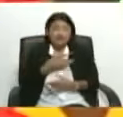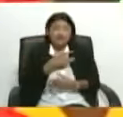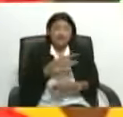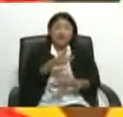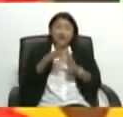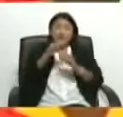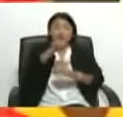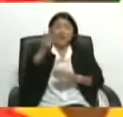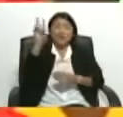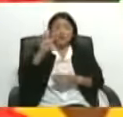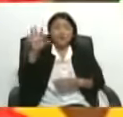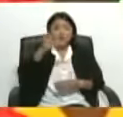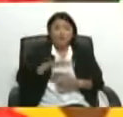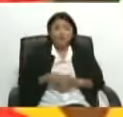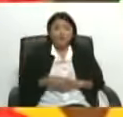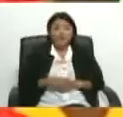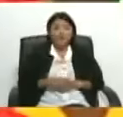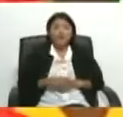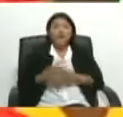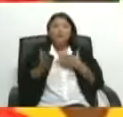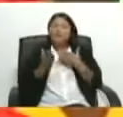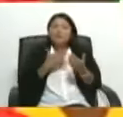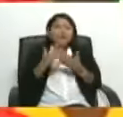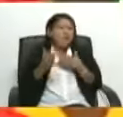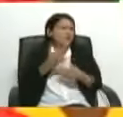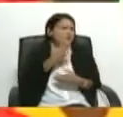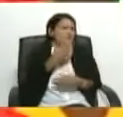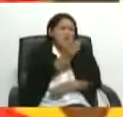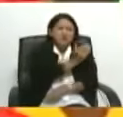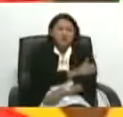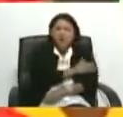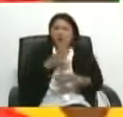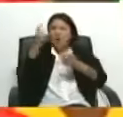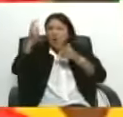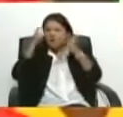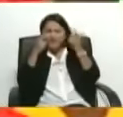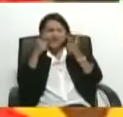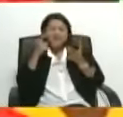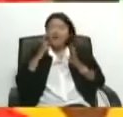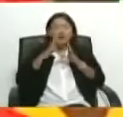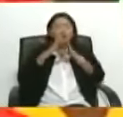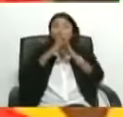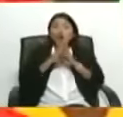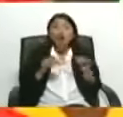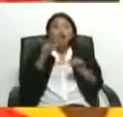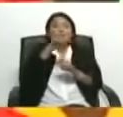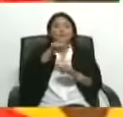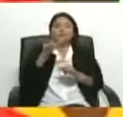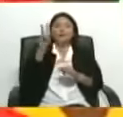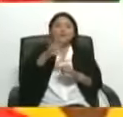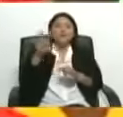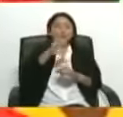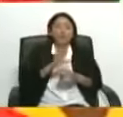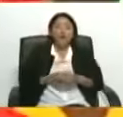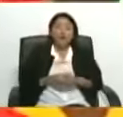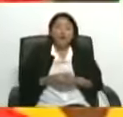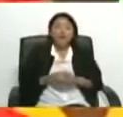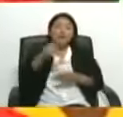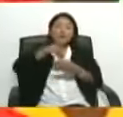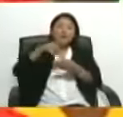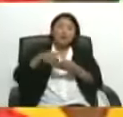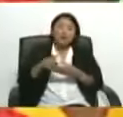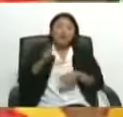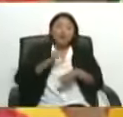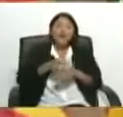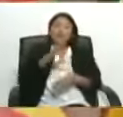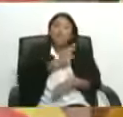venezolanos, sin distingo de condición política, sin distingo de religión, porque queda